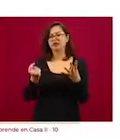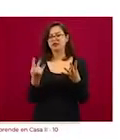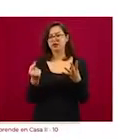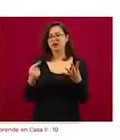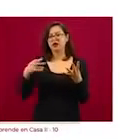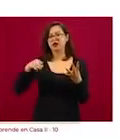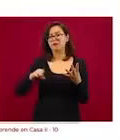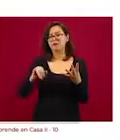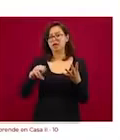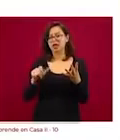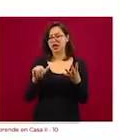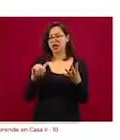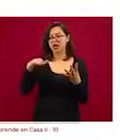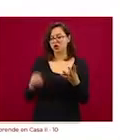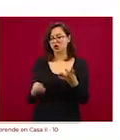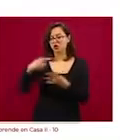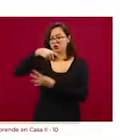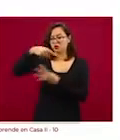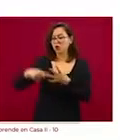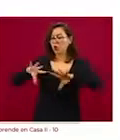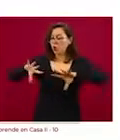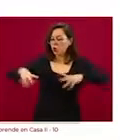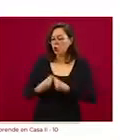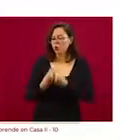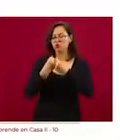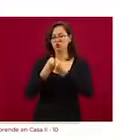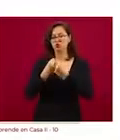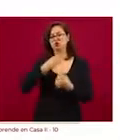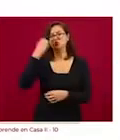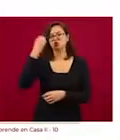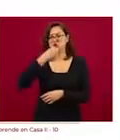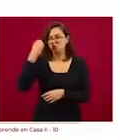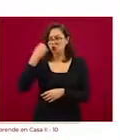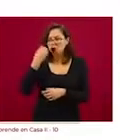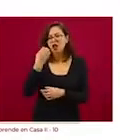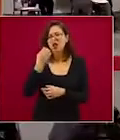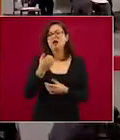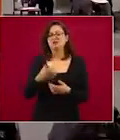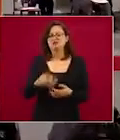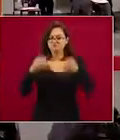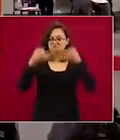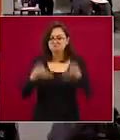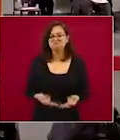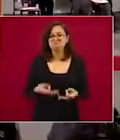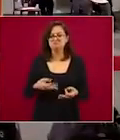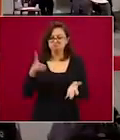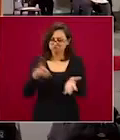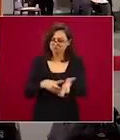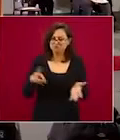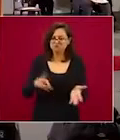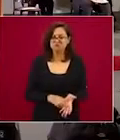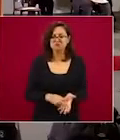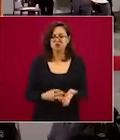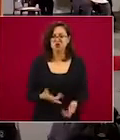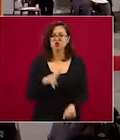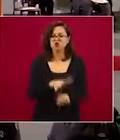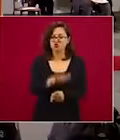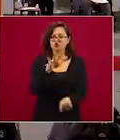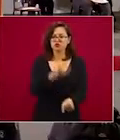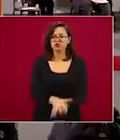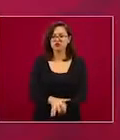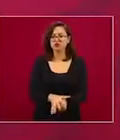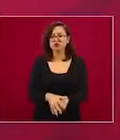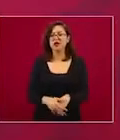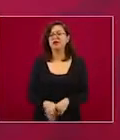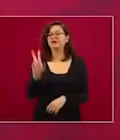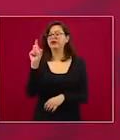para regresar a clases con un esquema robusto, oficial, válido, que dará servicio a